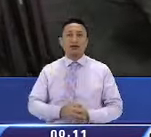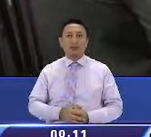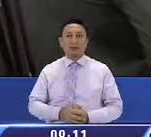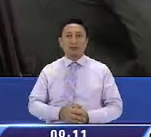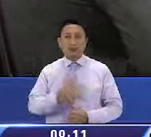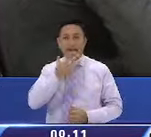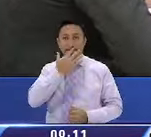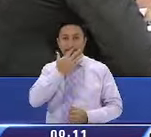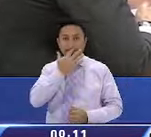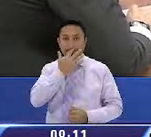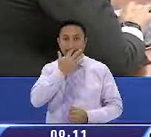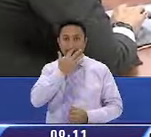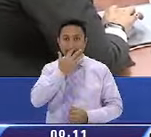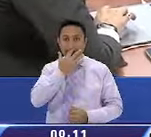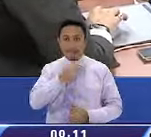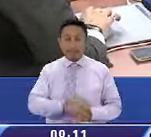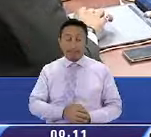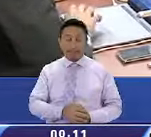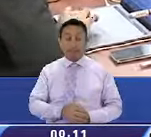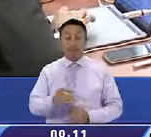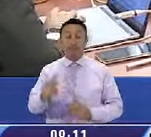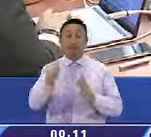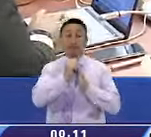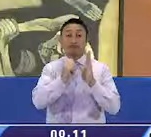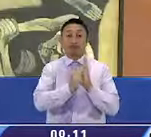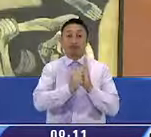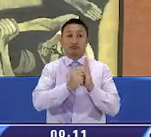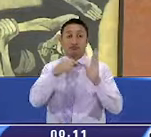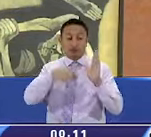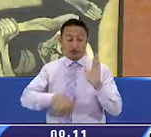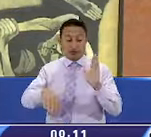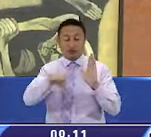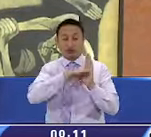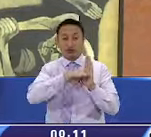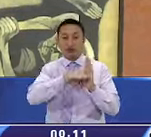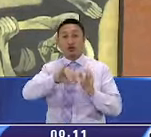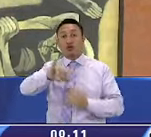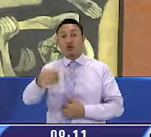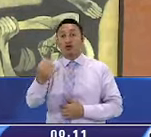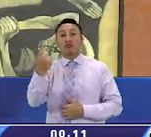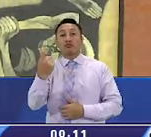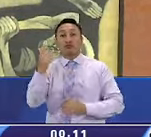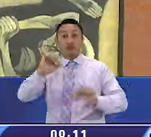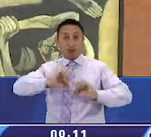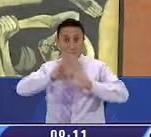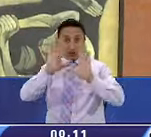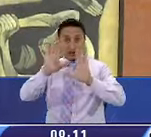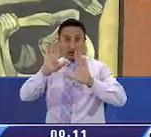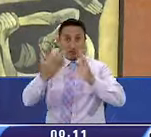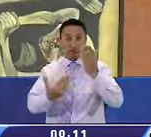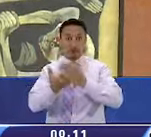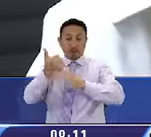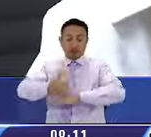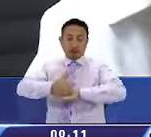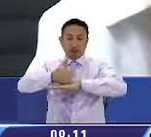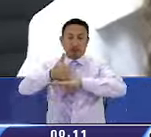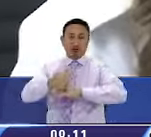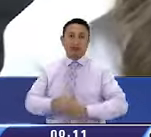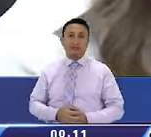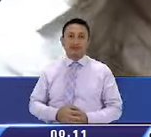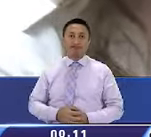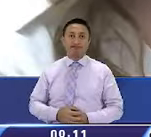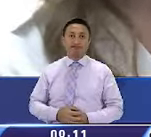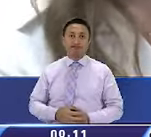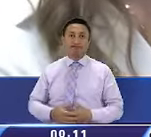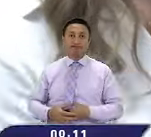en el orden del día del Poder Legislativo, consta la posesión para el jueves a las 11 de la mañana. Al final del día, ¿qué tendrá